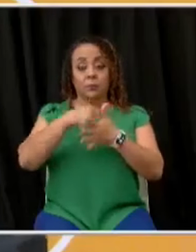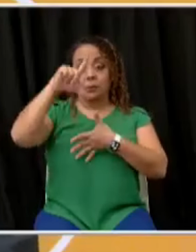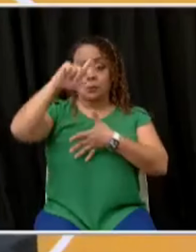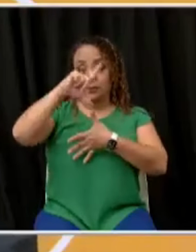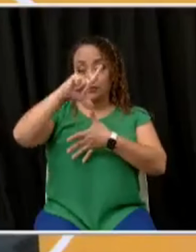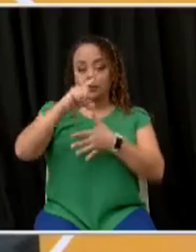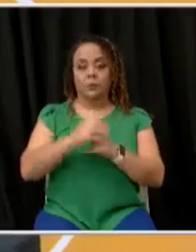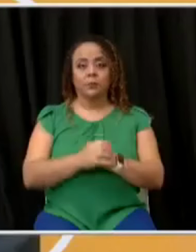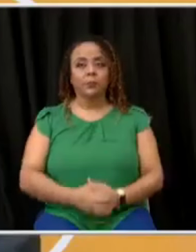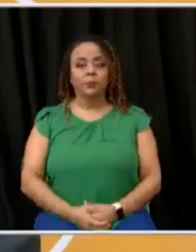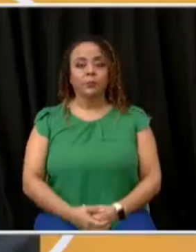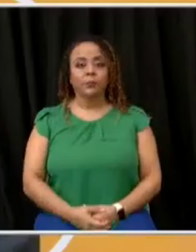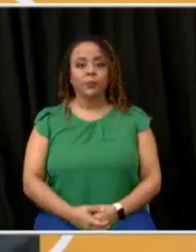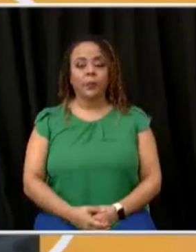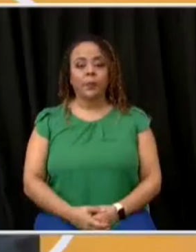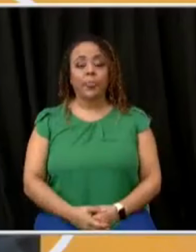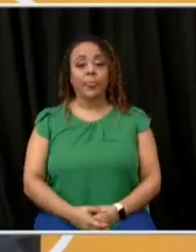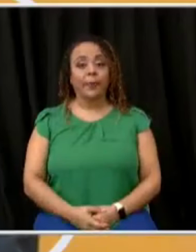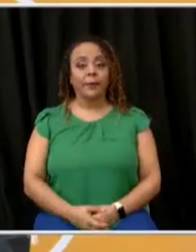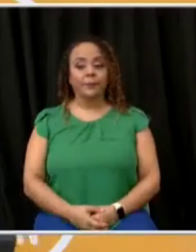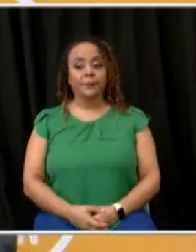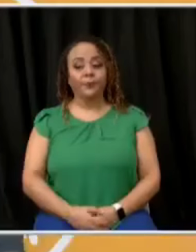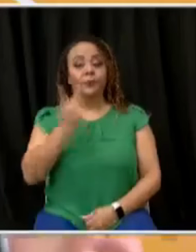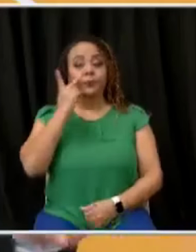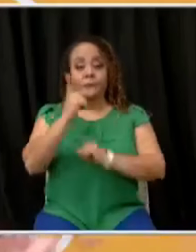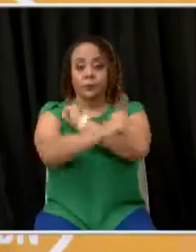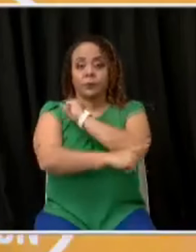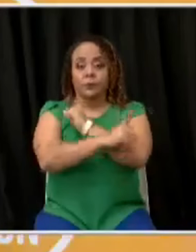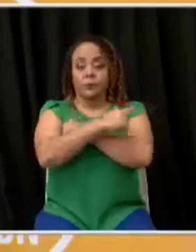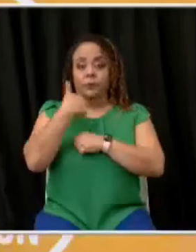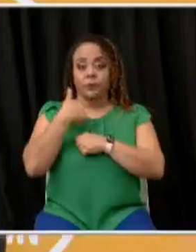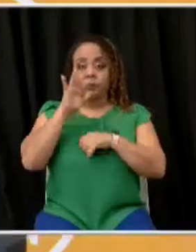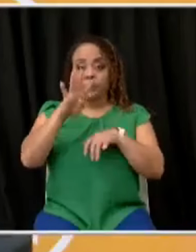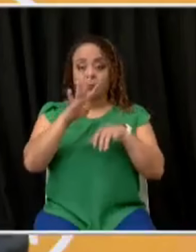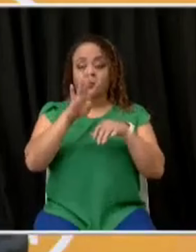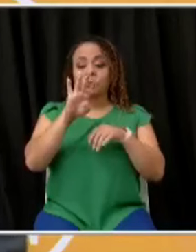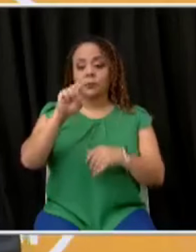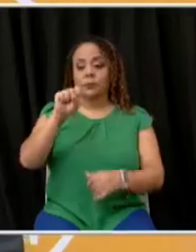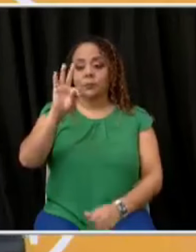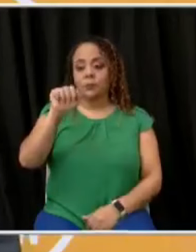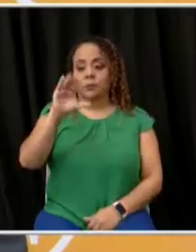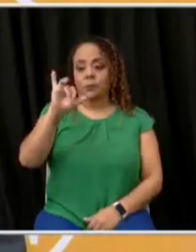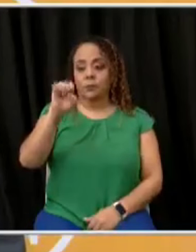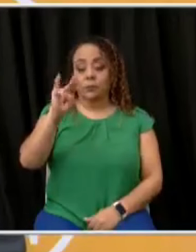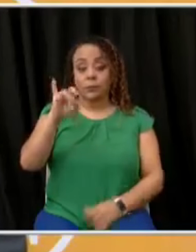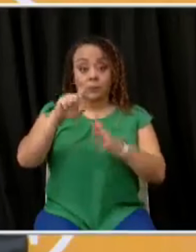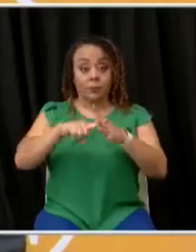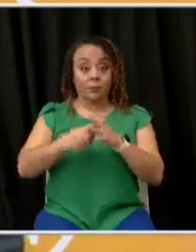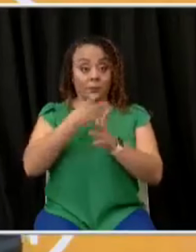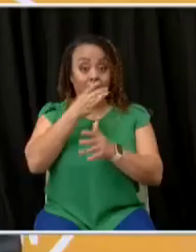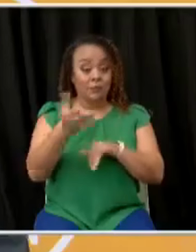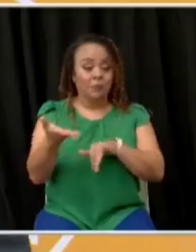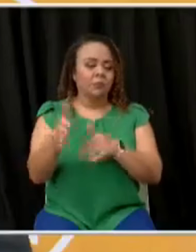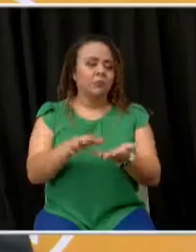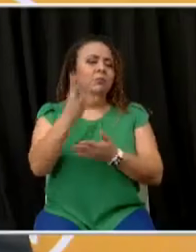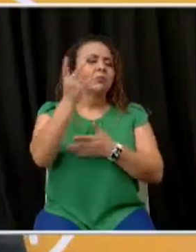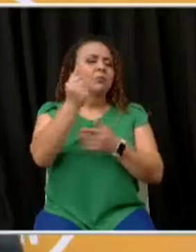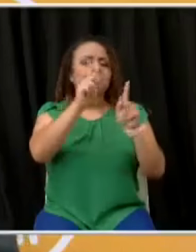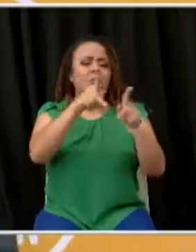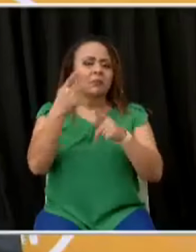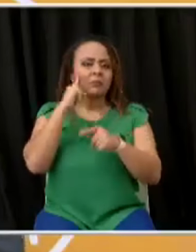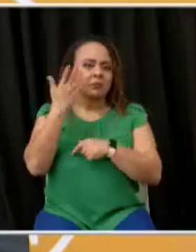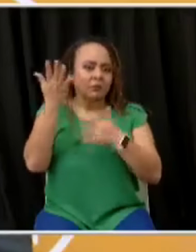Latinoamérica y cuando vemos en los países que tienen 4 estaciones, cuando empieza la estación de calor, mueren tantas personas